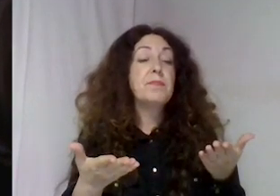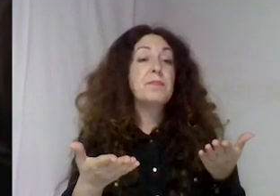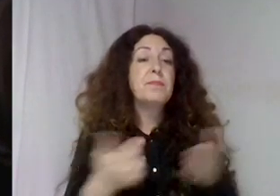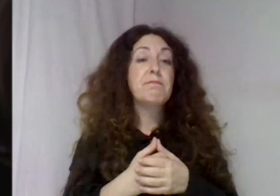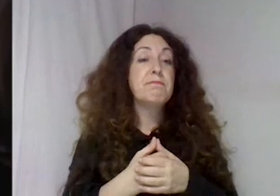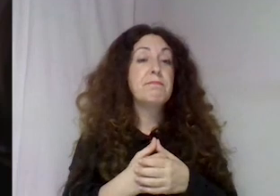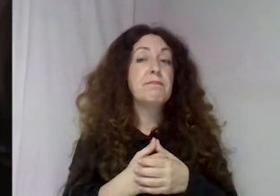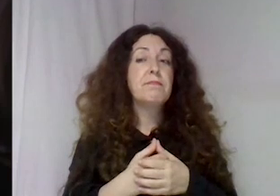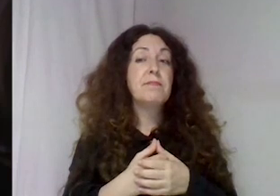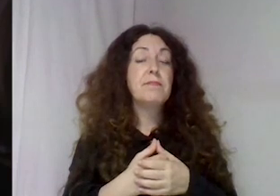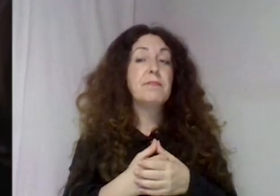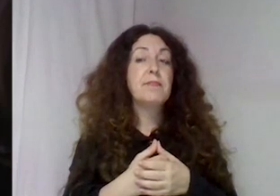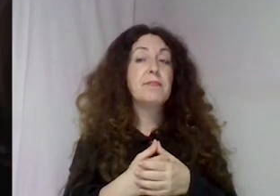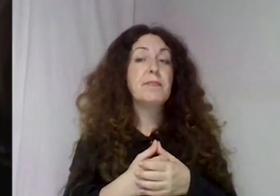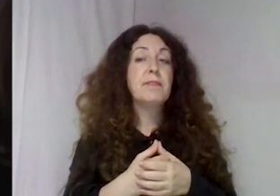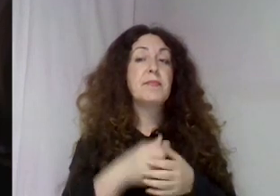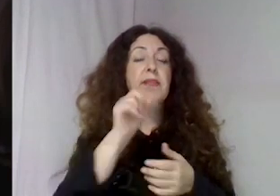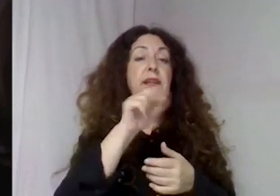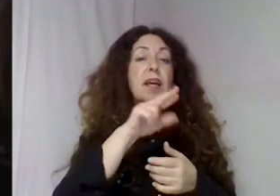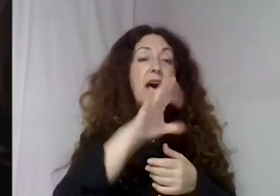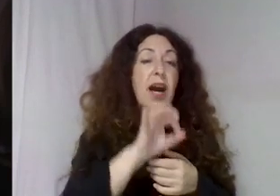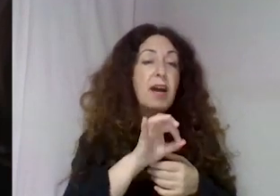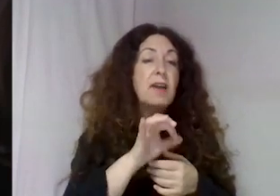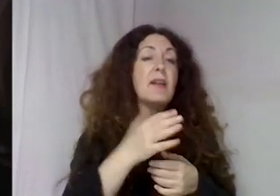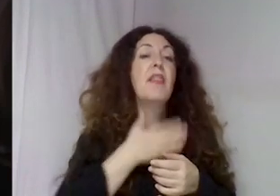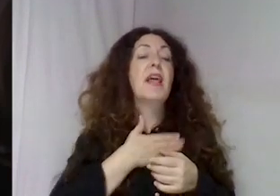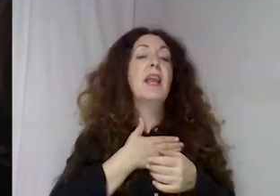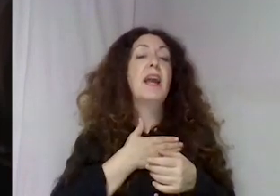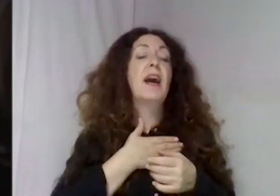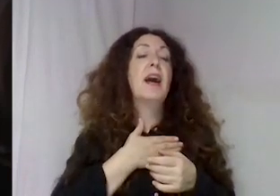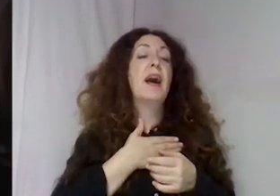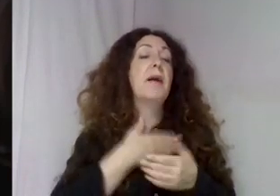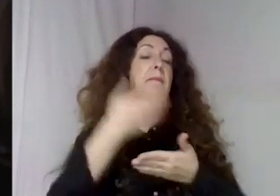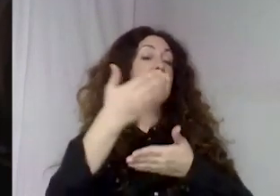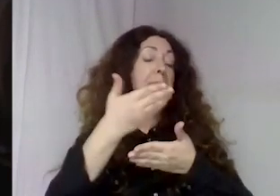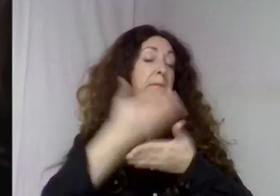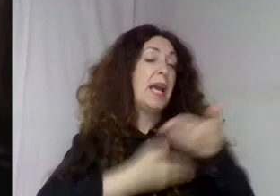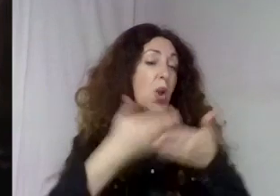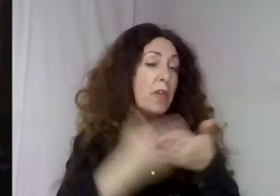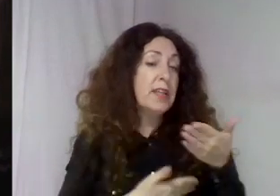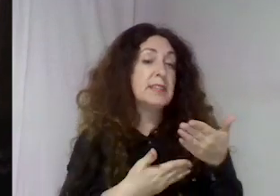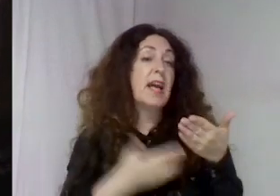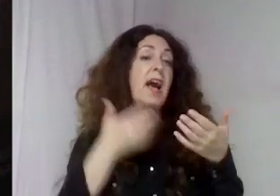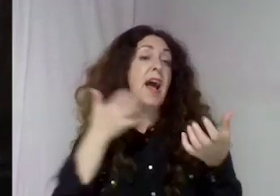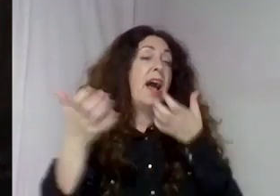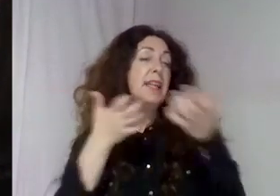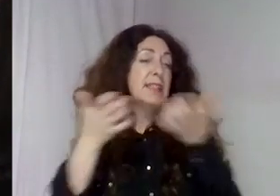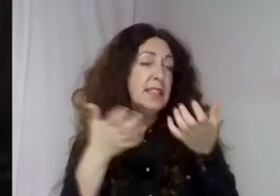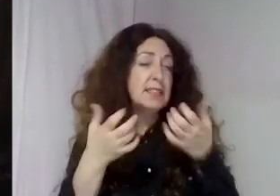siglo XX. Yo creo que tenemos la obligación también de hacer un poco una reflexión a fondo y desde un punto de vista